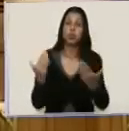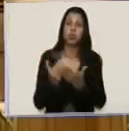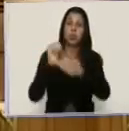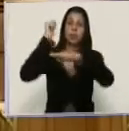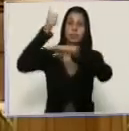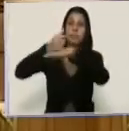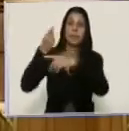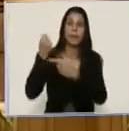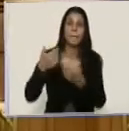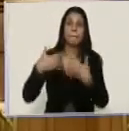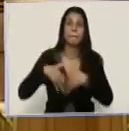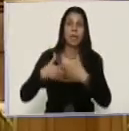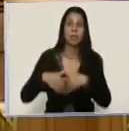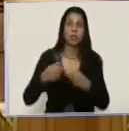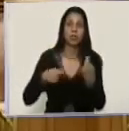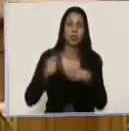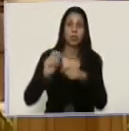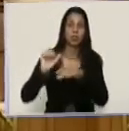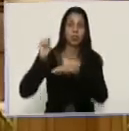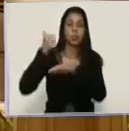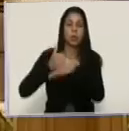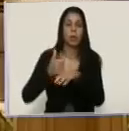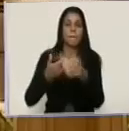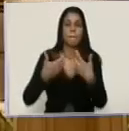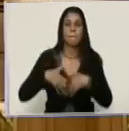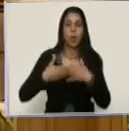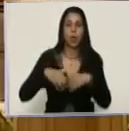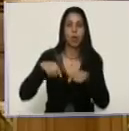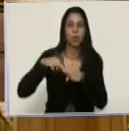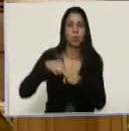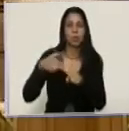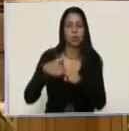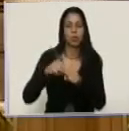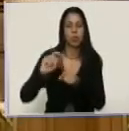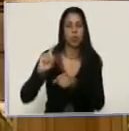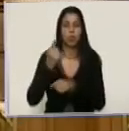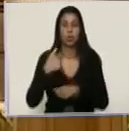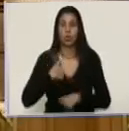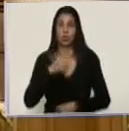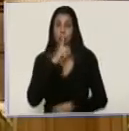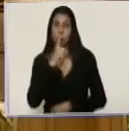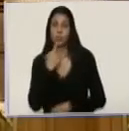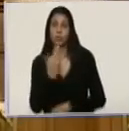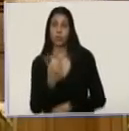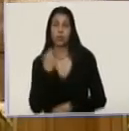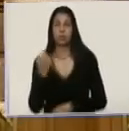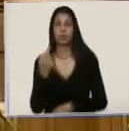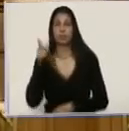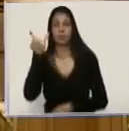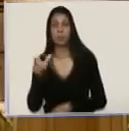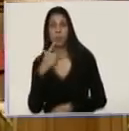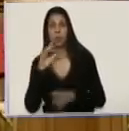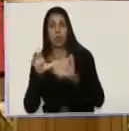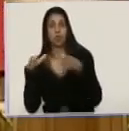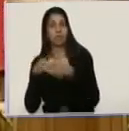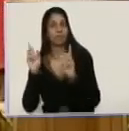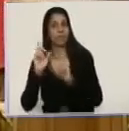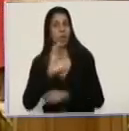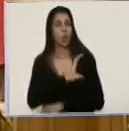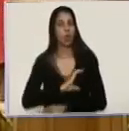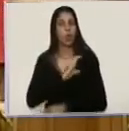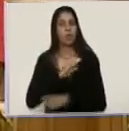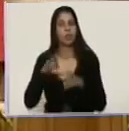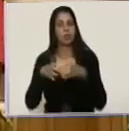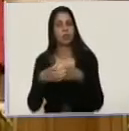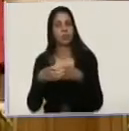sin producir un barril. No lo digo yo, eso lo dice la Comisión de Bolsa y Valores de los Estados Unidos.